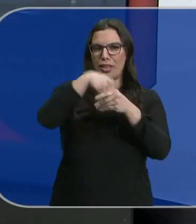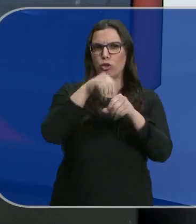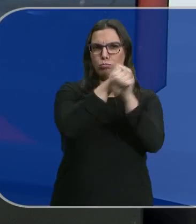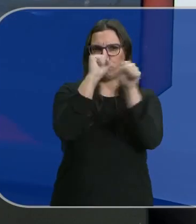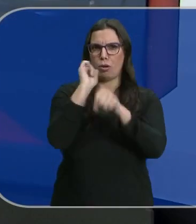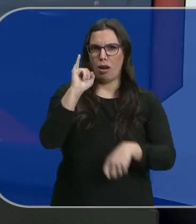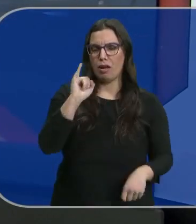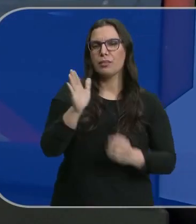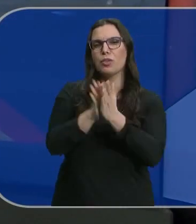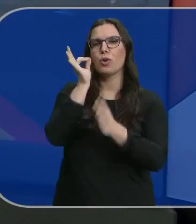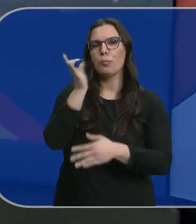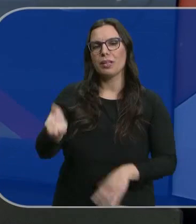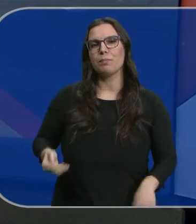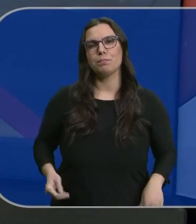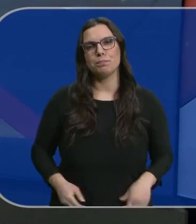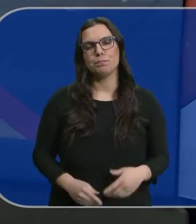Moreno.